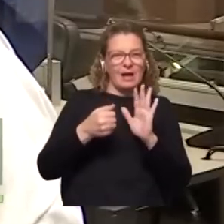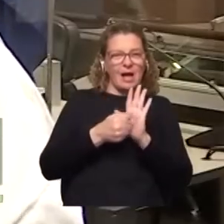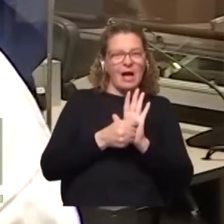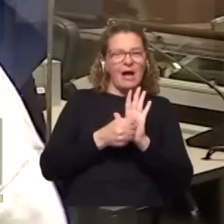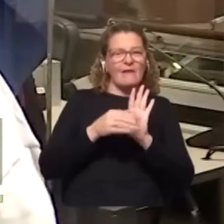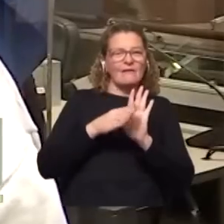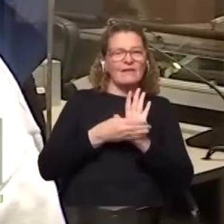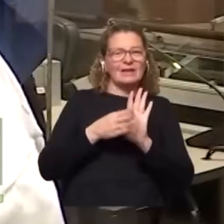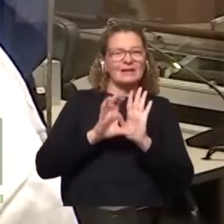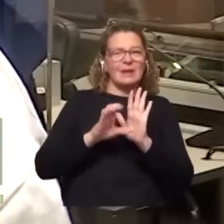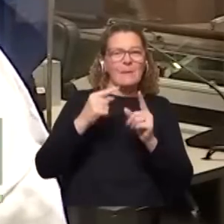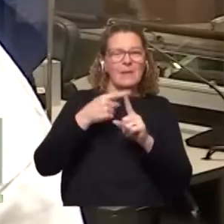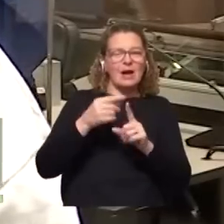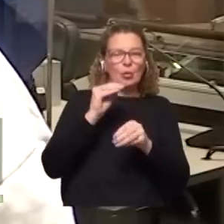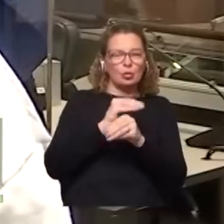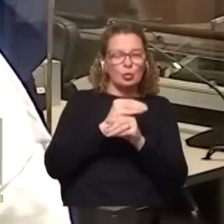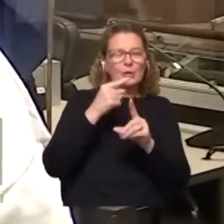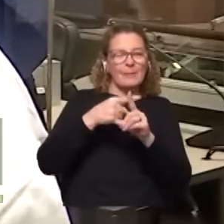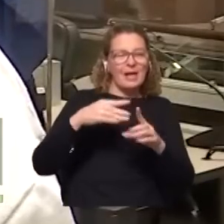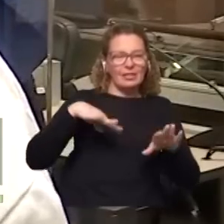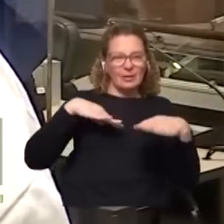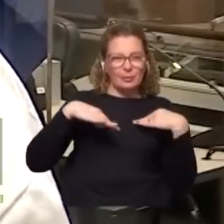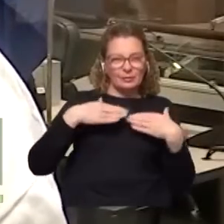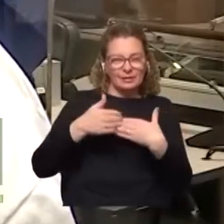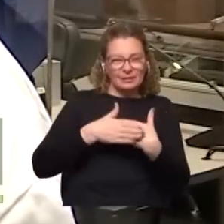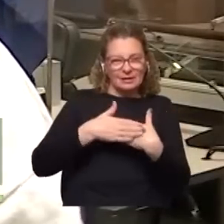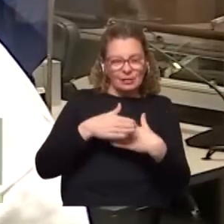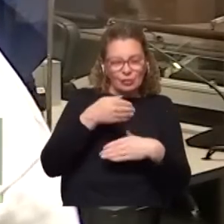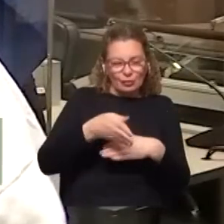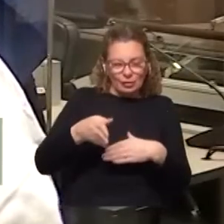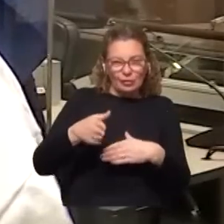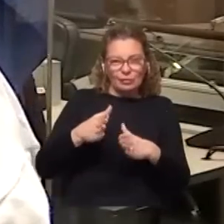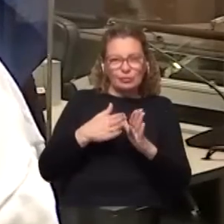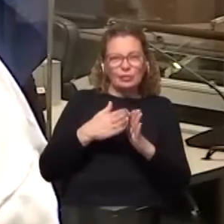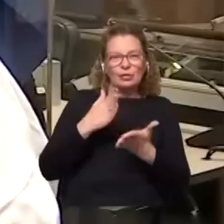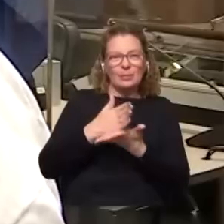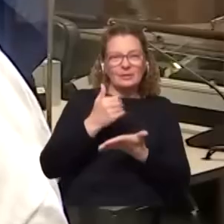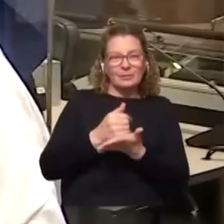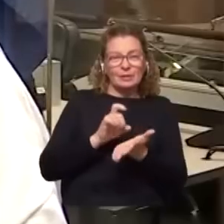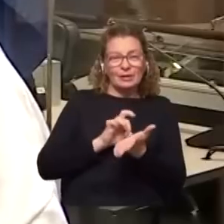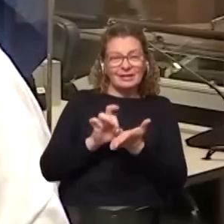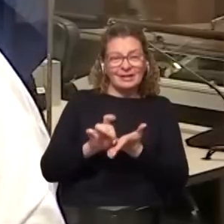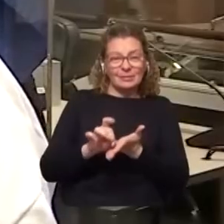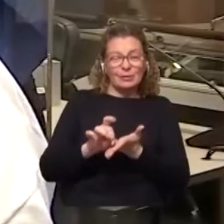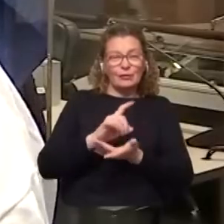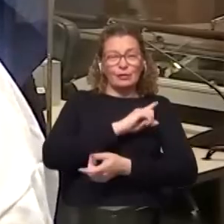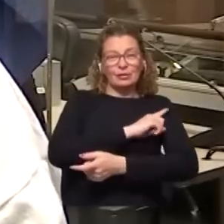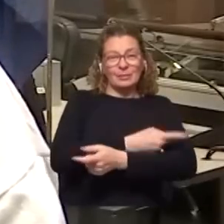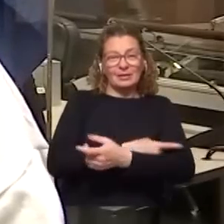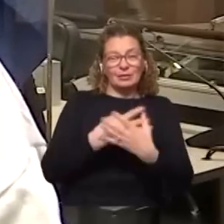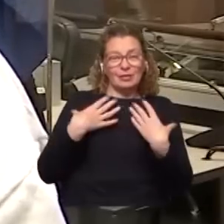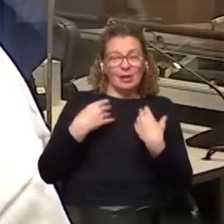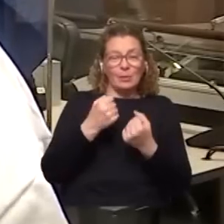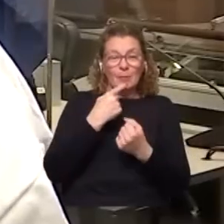más deporte no acercando en este caso a la territorialidad de nuestro departamento los que son los servicios el fortalecimiento del servicio de salud